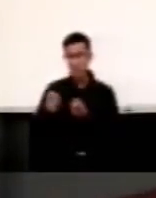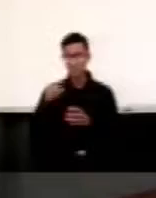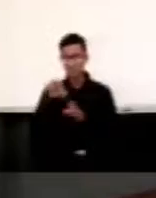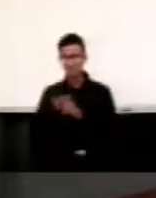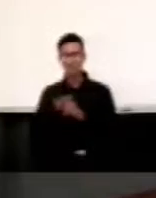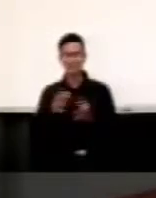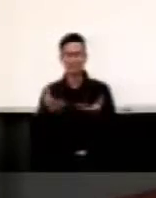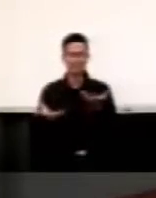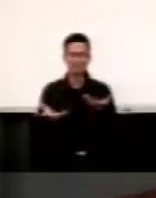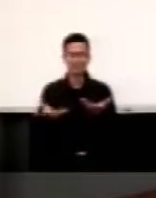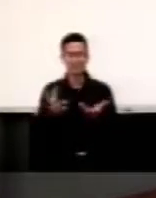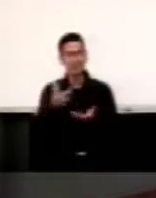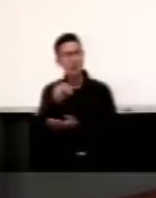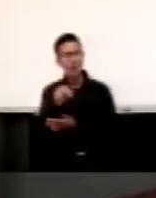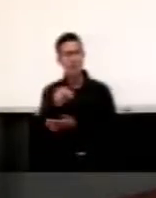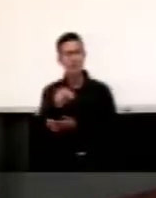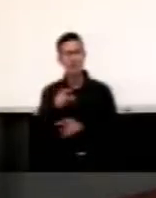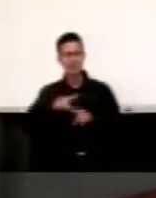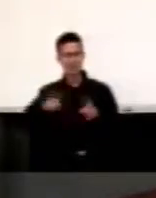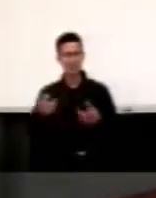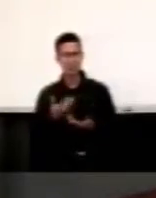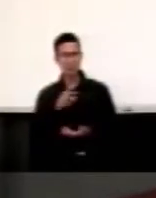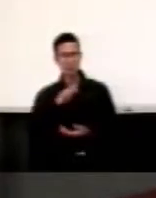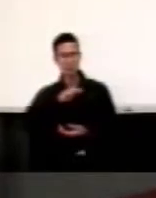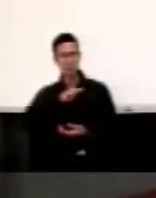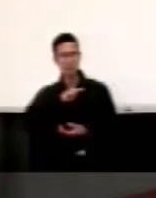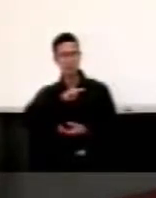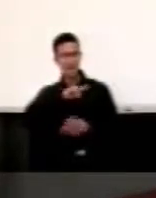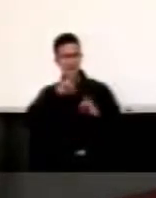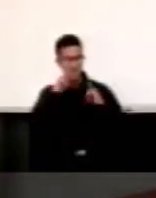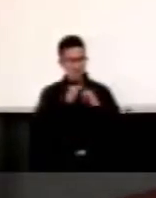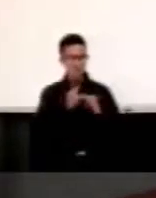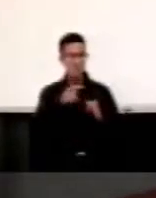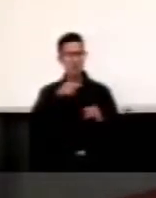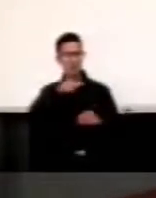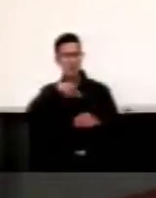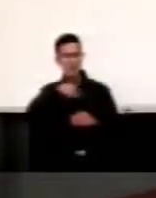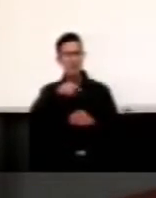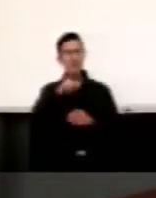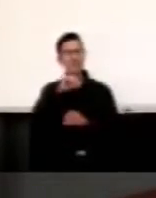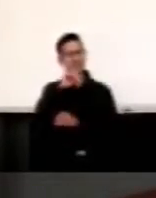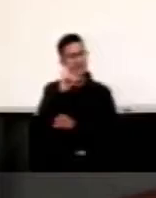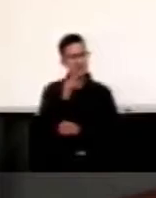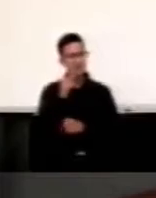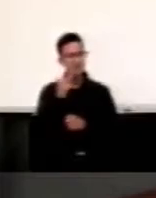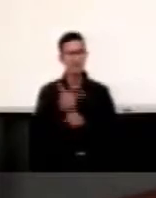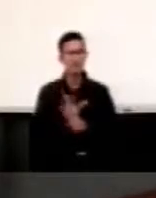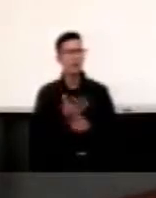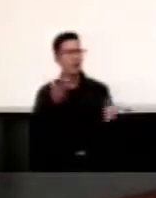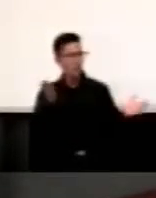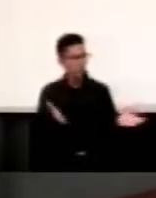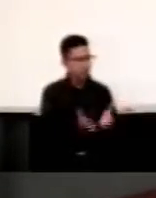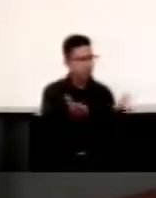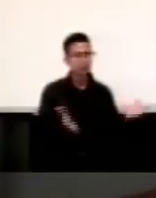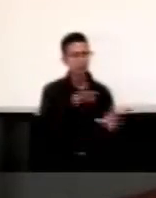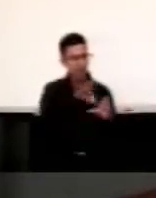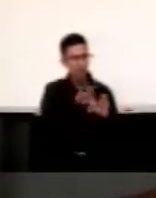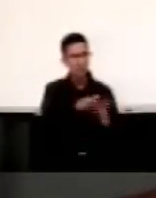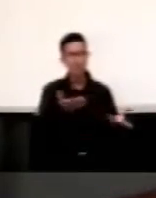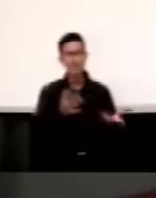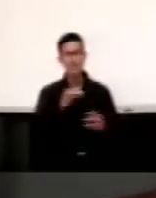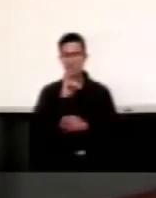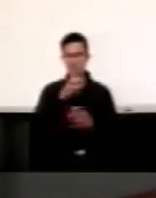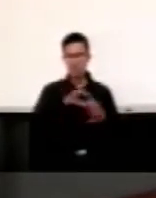la cultura político-democrática, por supuesto que somos garantes de la transición democrática, de la transición pacífica del poder